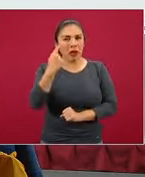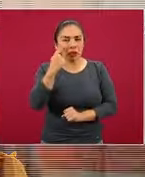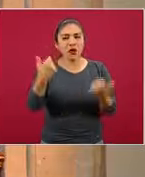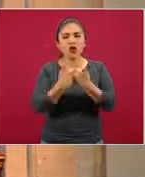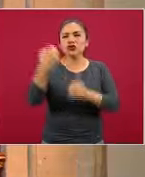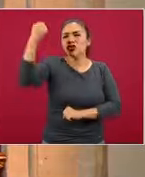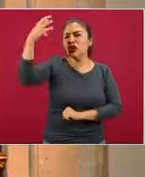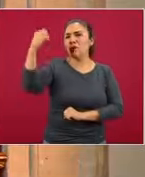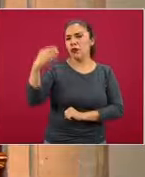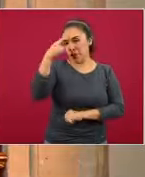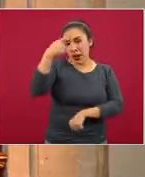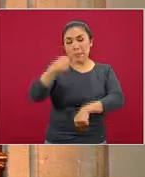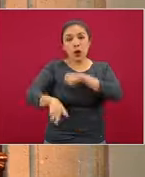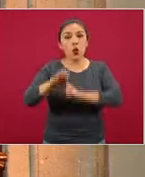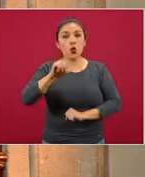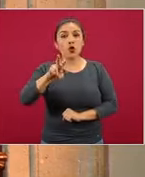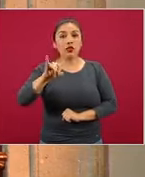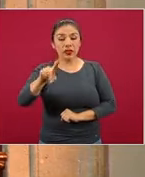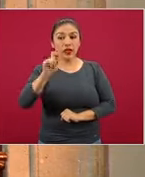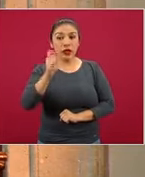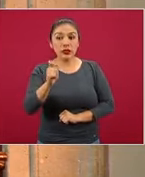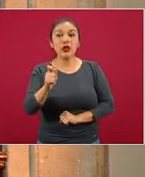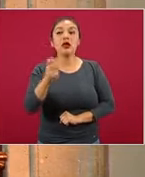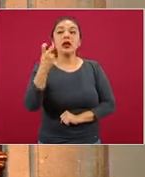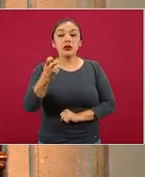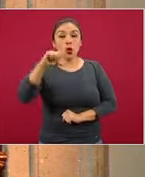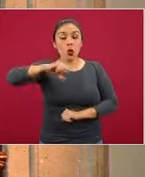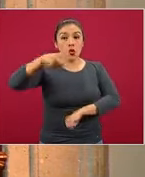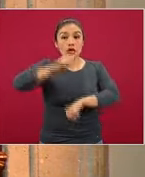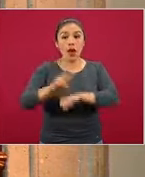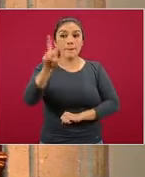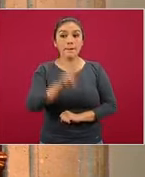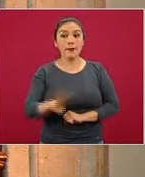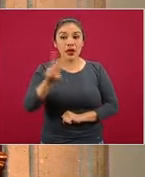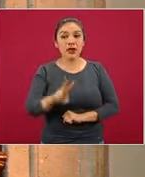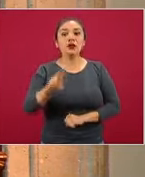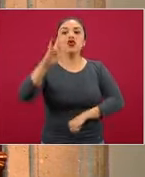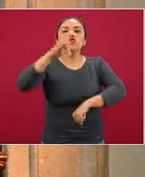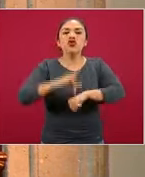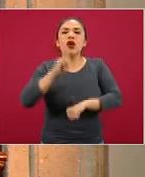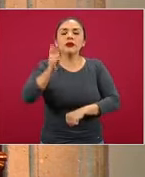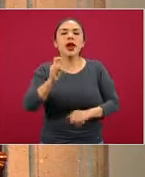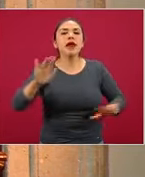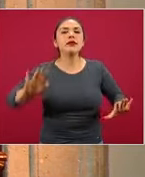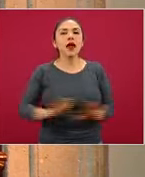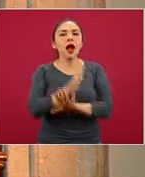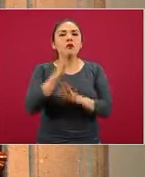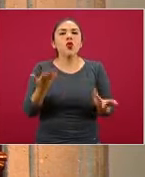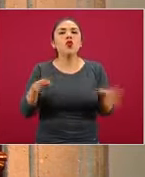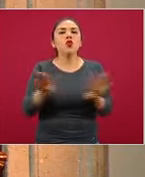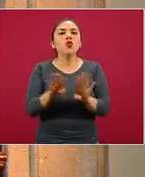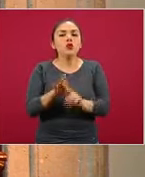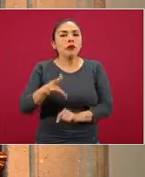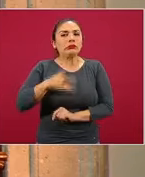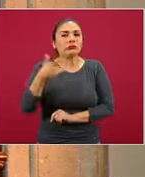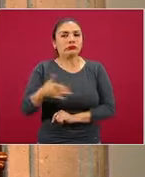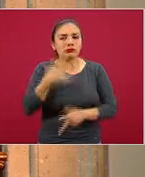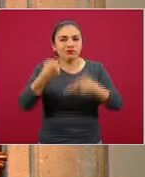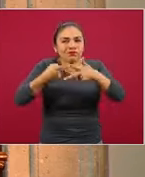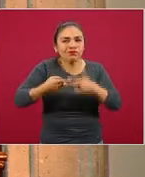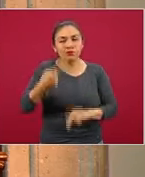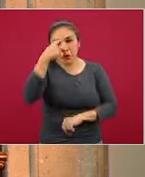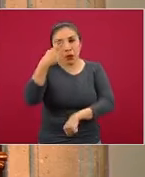semáforo de riesgo COVID. Precisamente este viernes toca actualizar las estimaciones